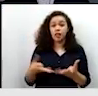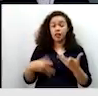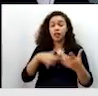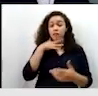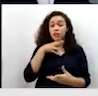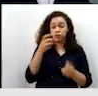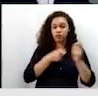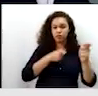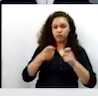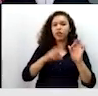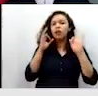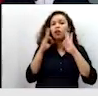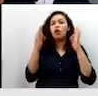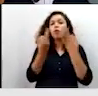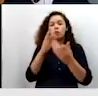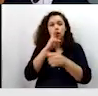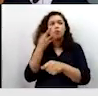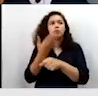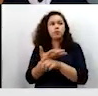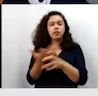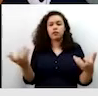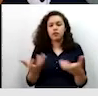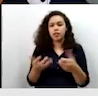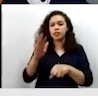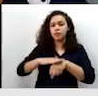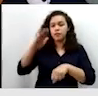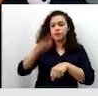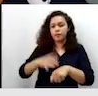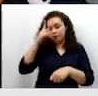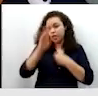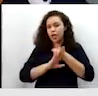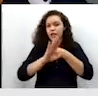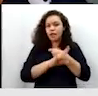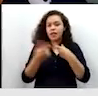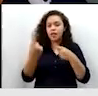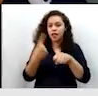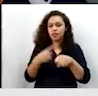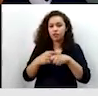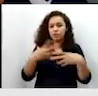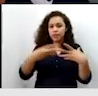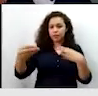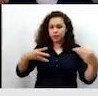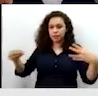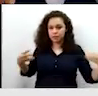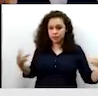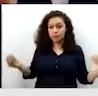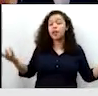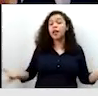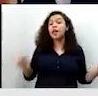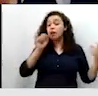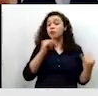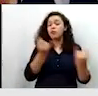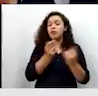debemos de hacerlo de una forma responsable, sobre todo para evitar el proceso de enfermedades y sobre todo en mi